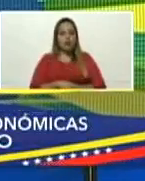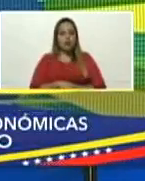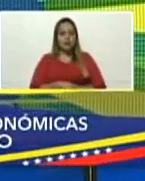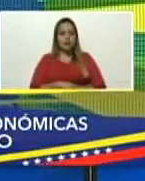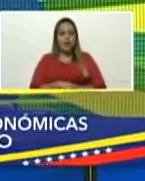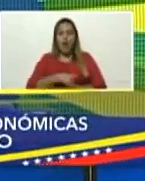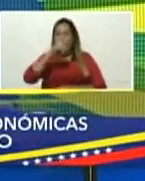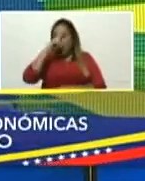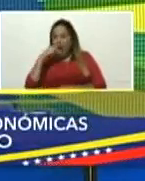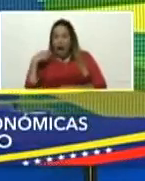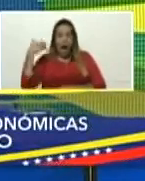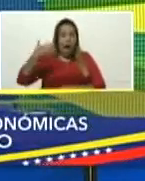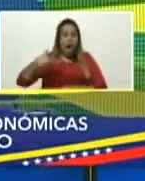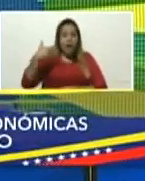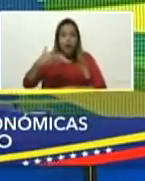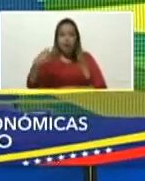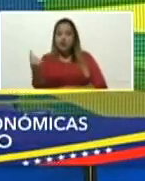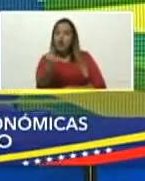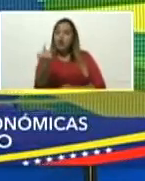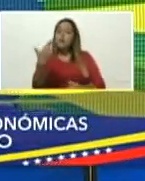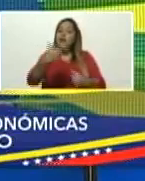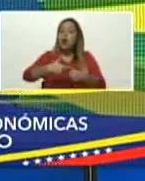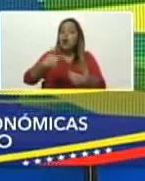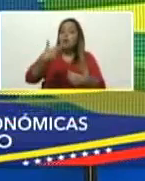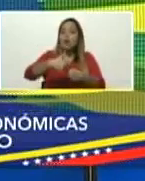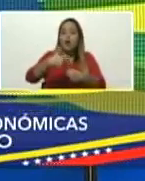por año, solo por petróleo.